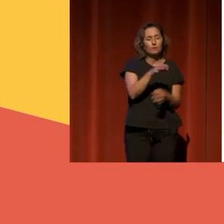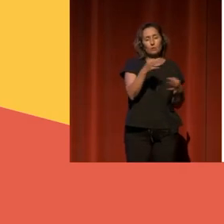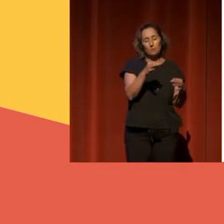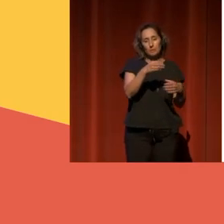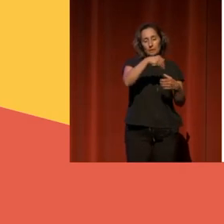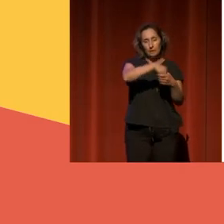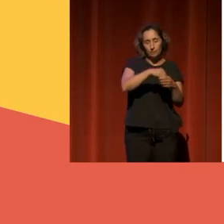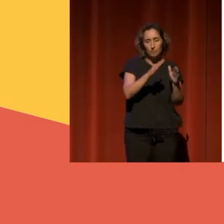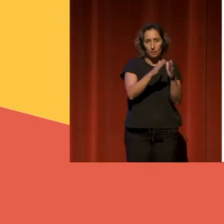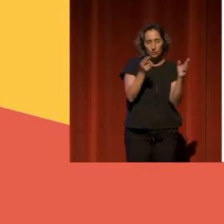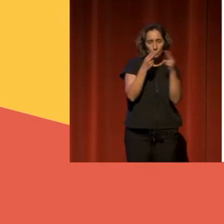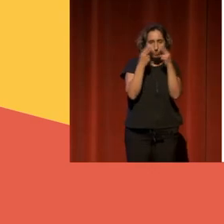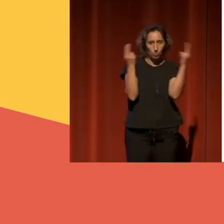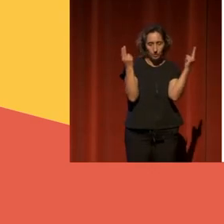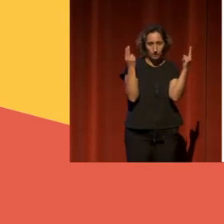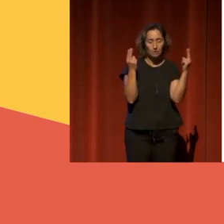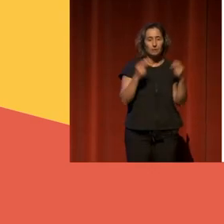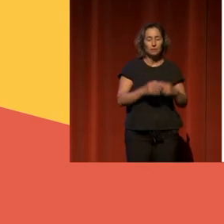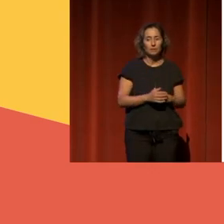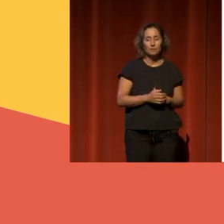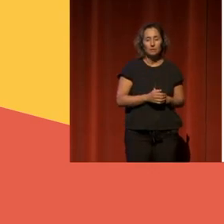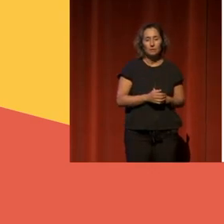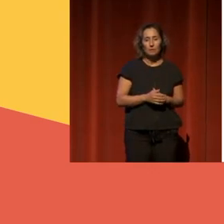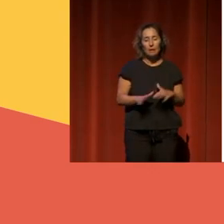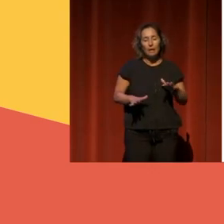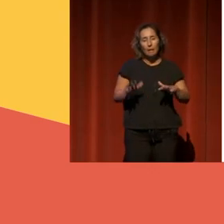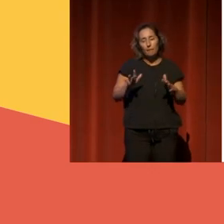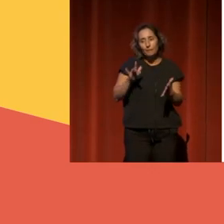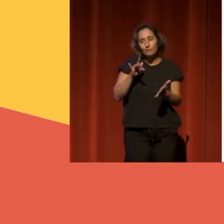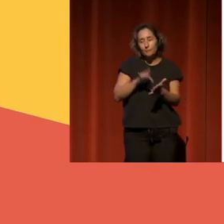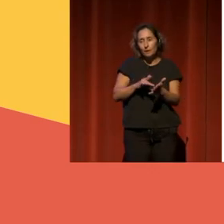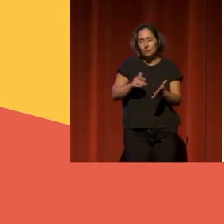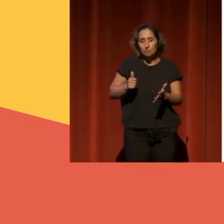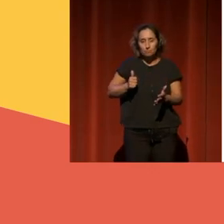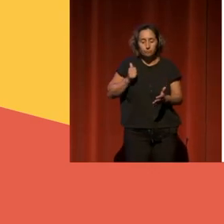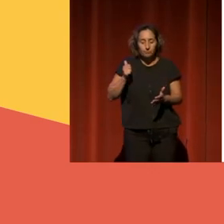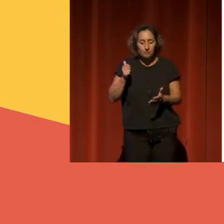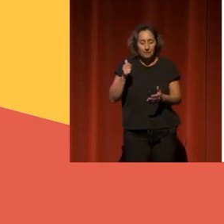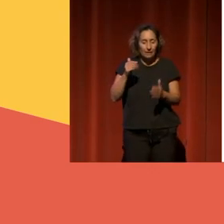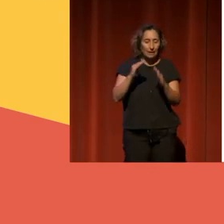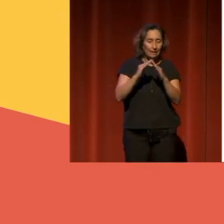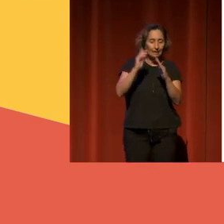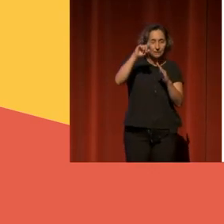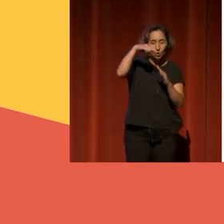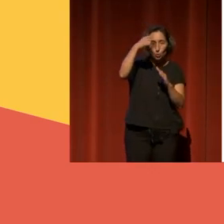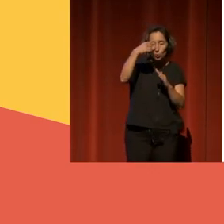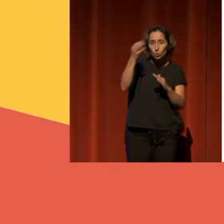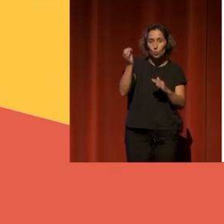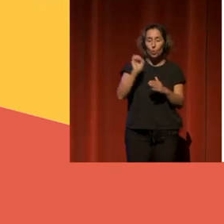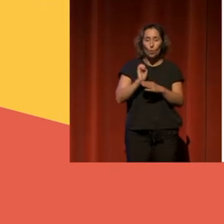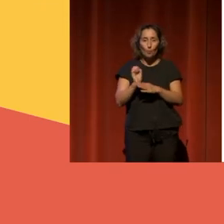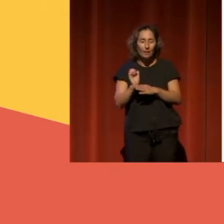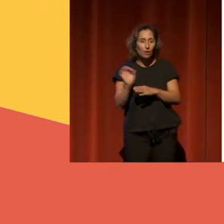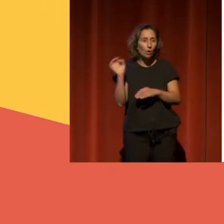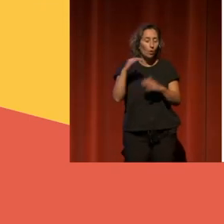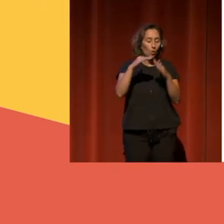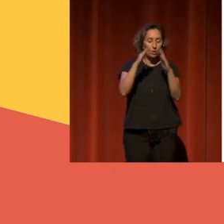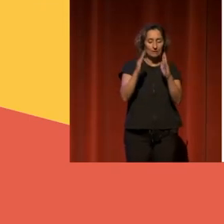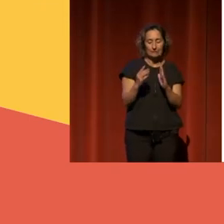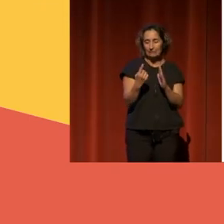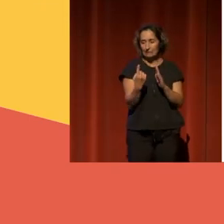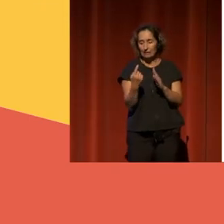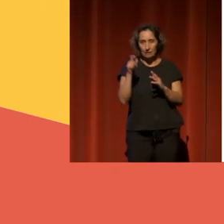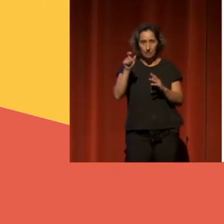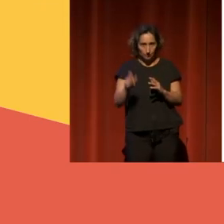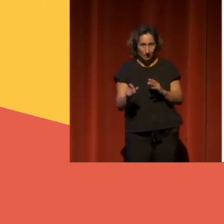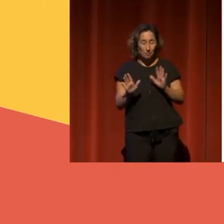municipal. En algunos casos, ya de manera más ocasional, pues en la Casa de Cultura o el parque o en algún domicilio concreto. Pero